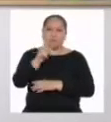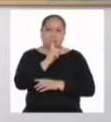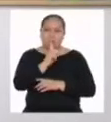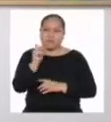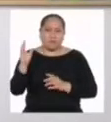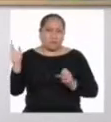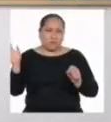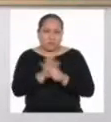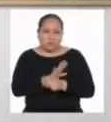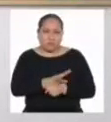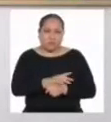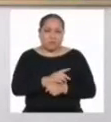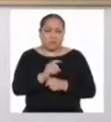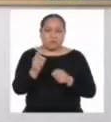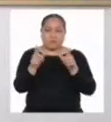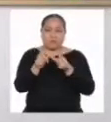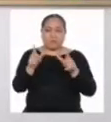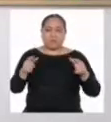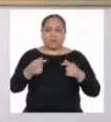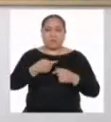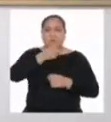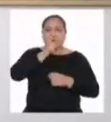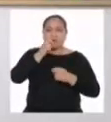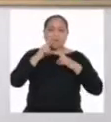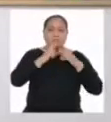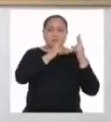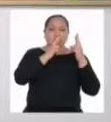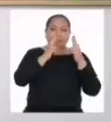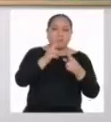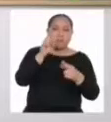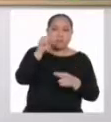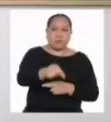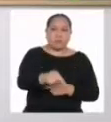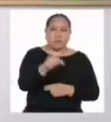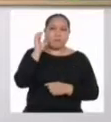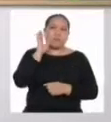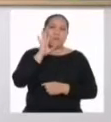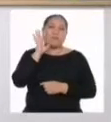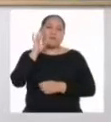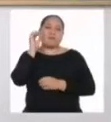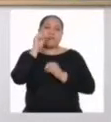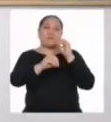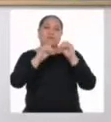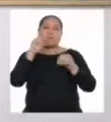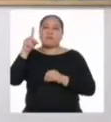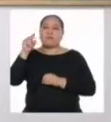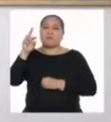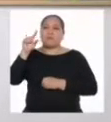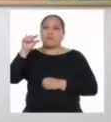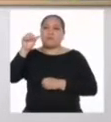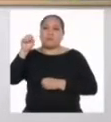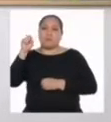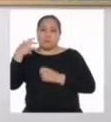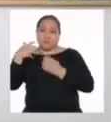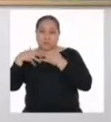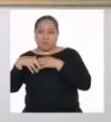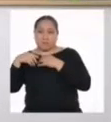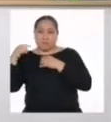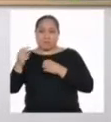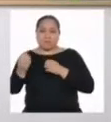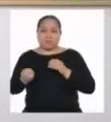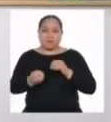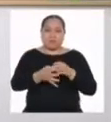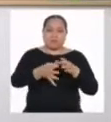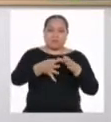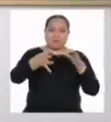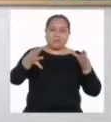todo, Yaremis. En los hábitats acuáticos de los ríos, debido a los desechos de las dragas, se incrementan los